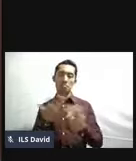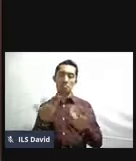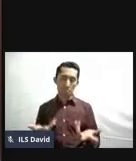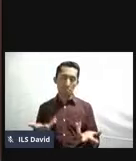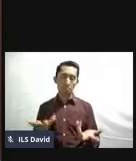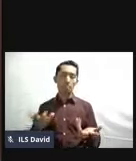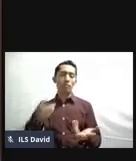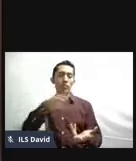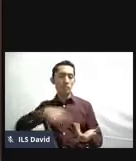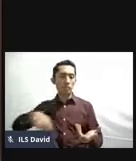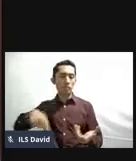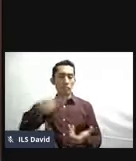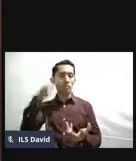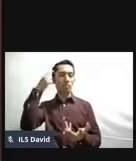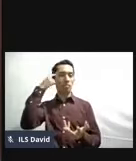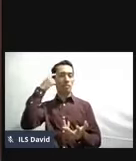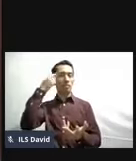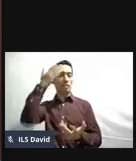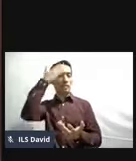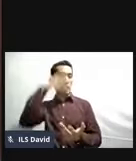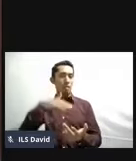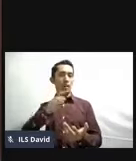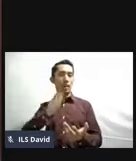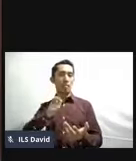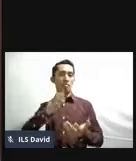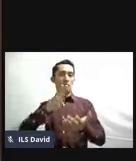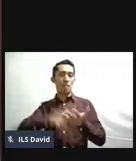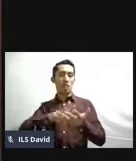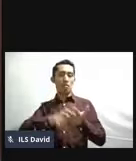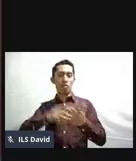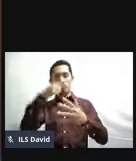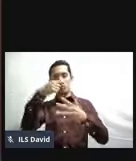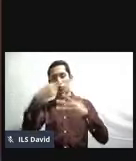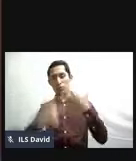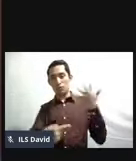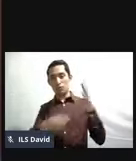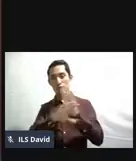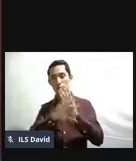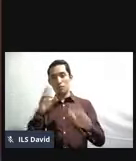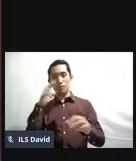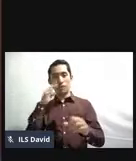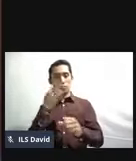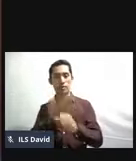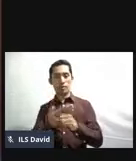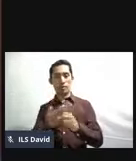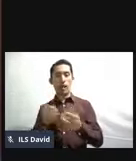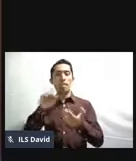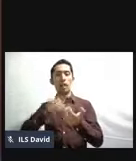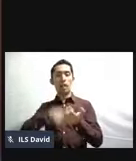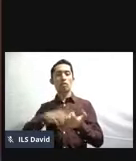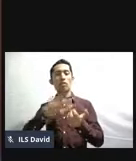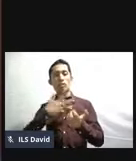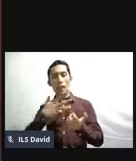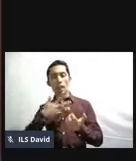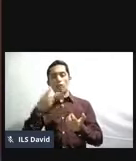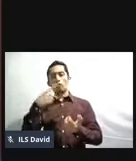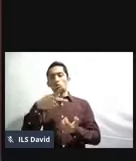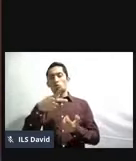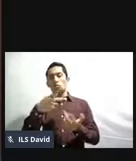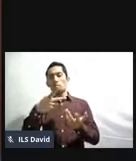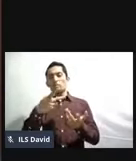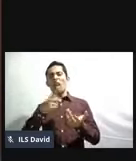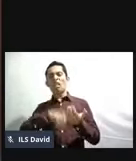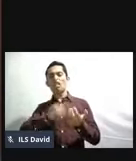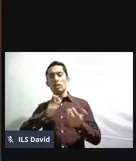entendida como valor tiene otras características y cualidades, así como virtudes,